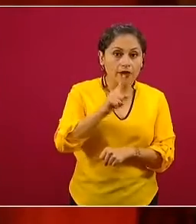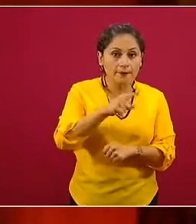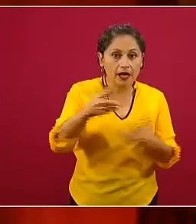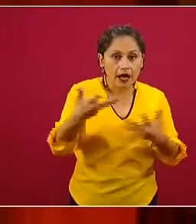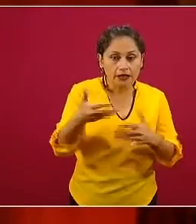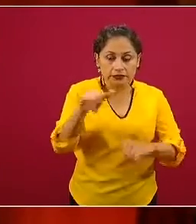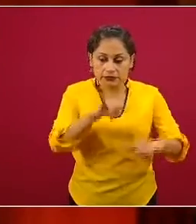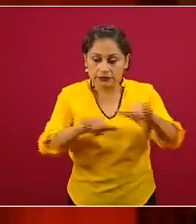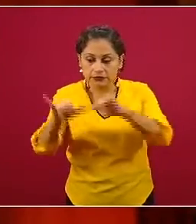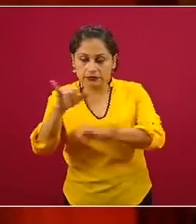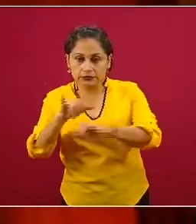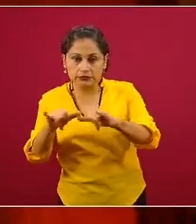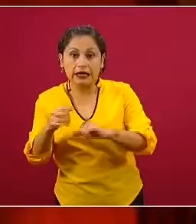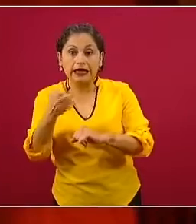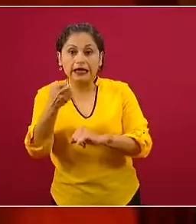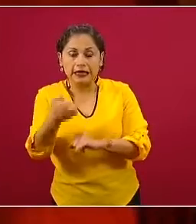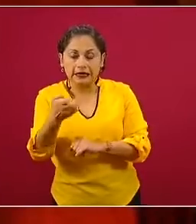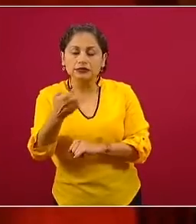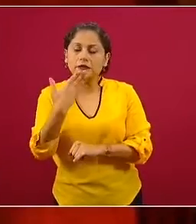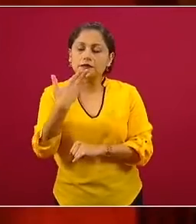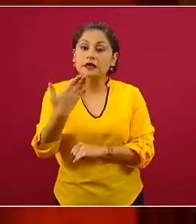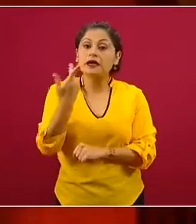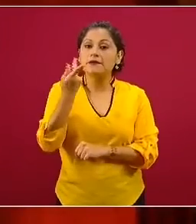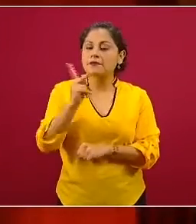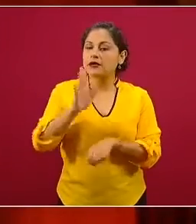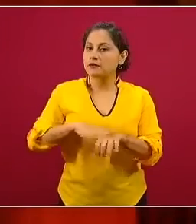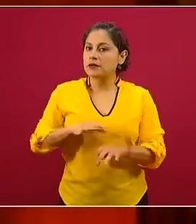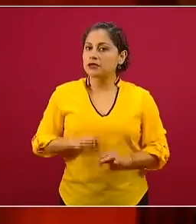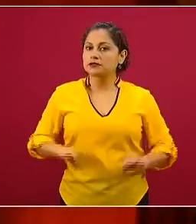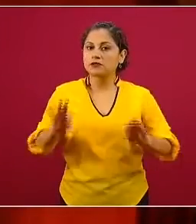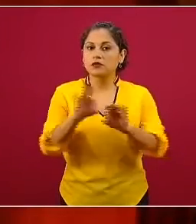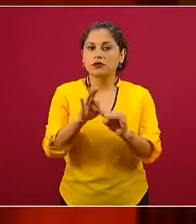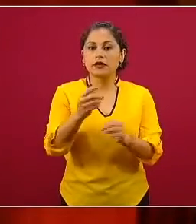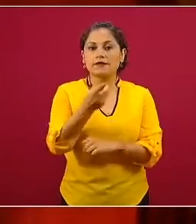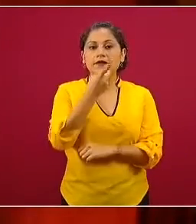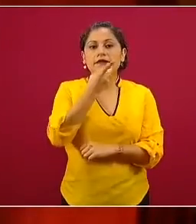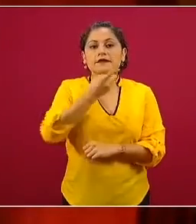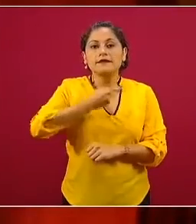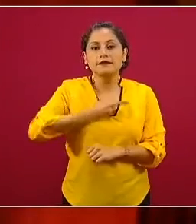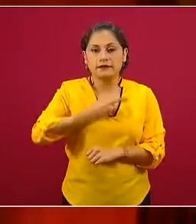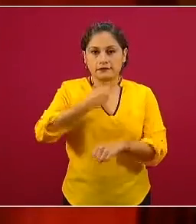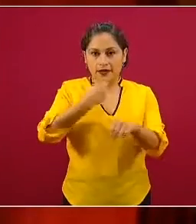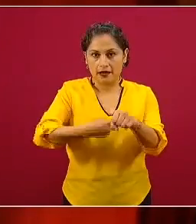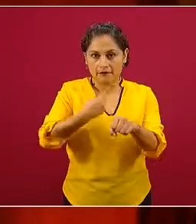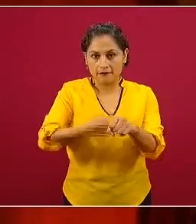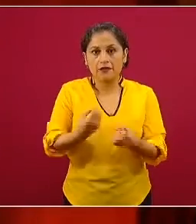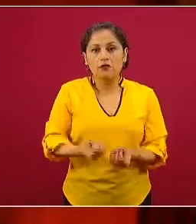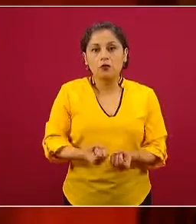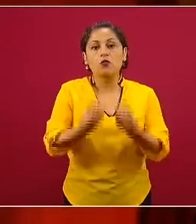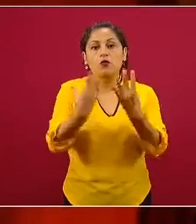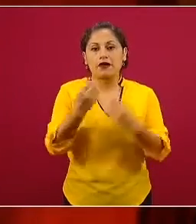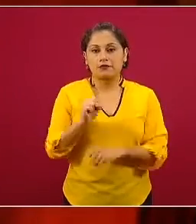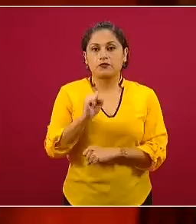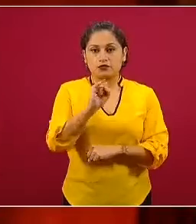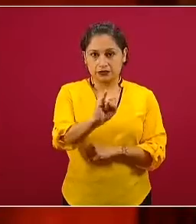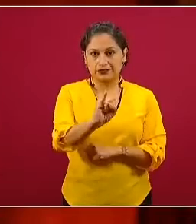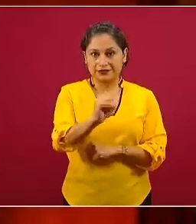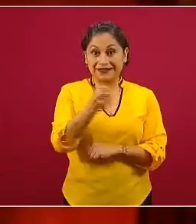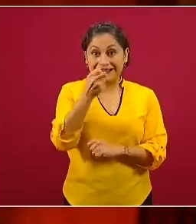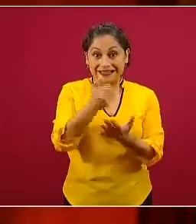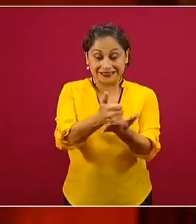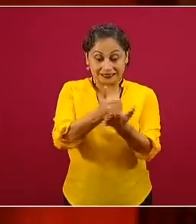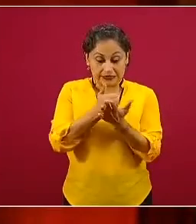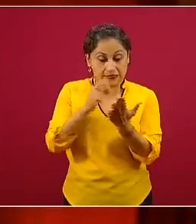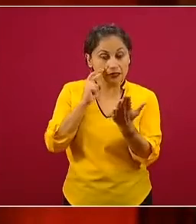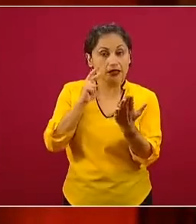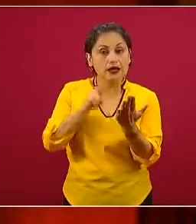el porcentaje de positividad es el que nos evidencia qué tanto está circulando realmente el